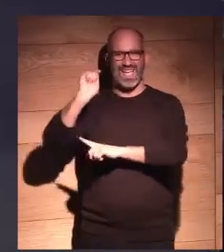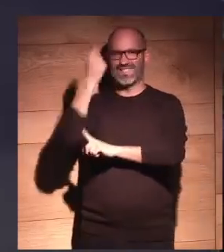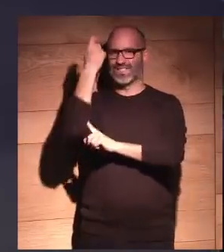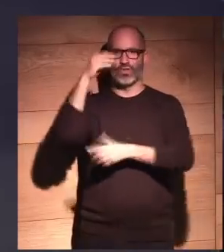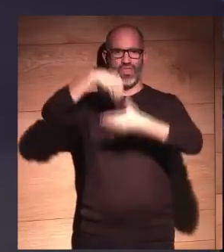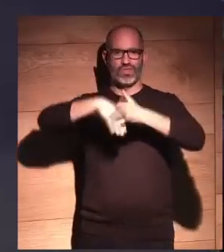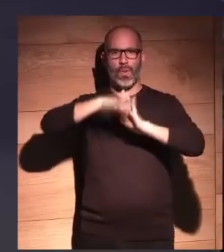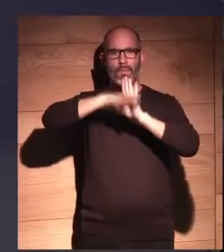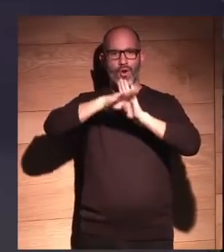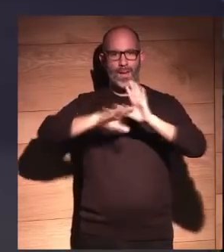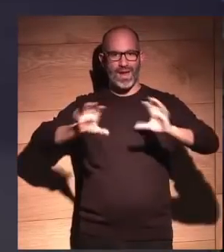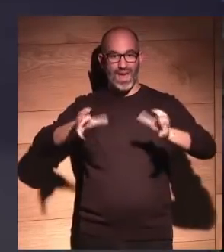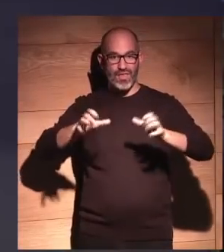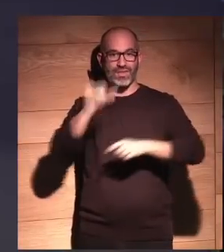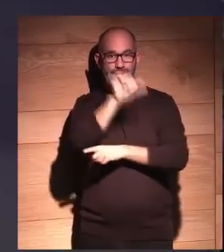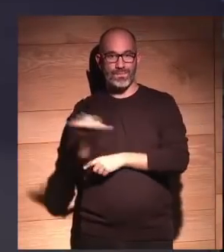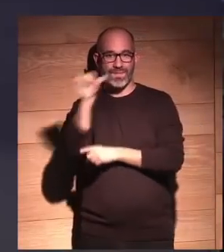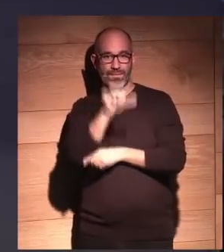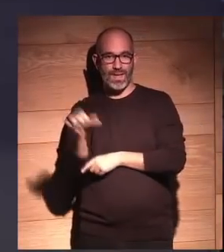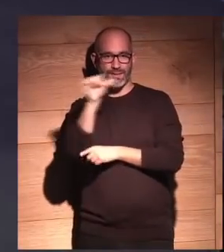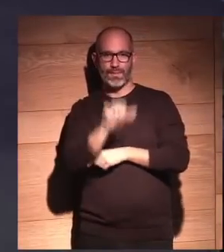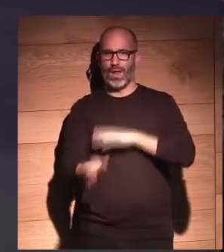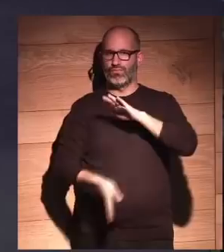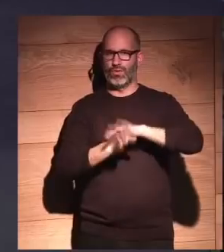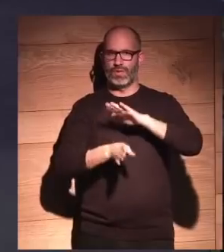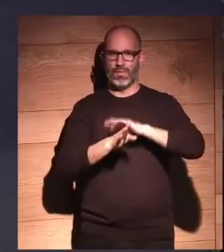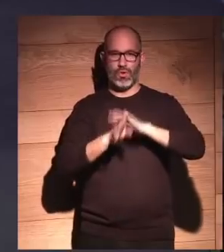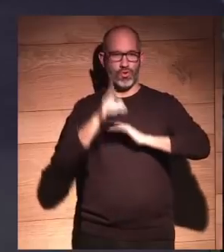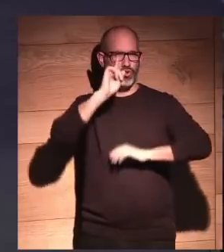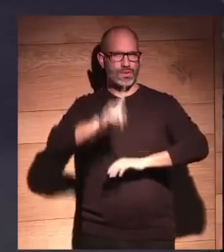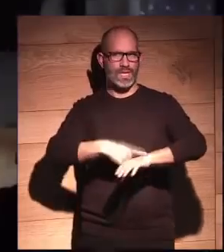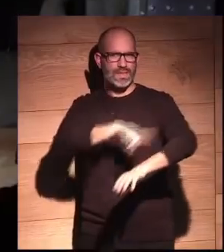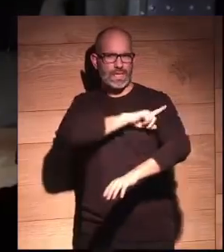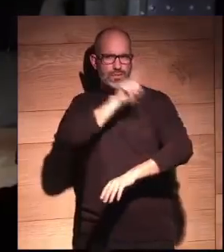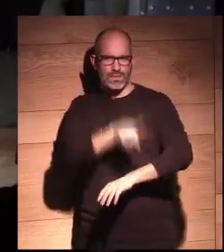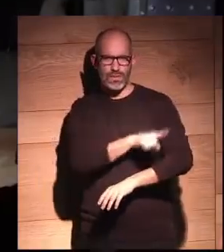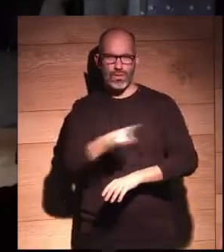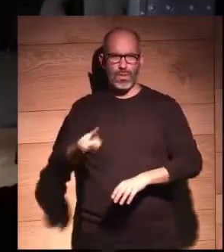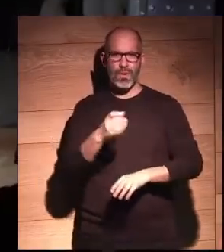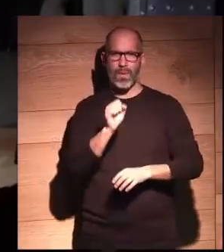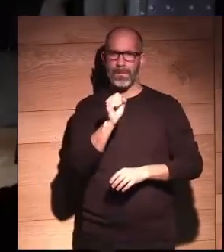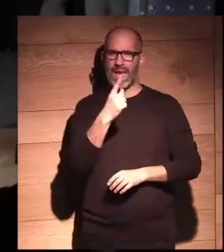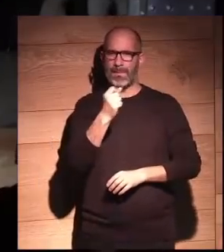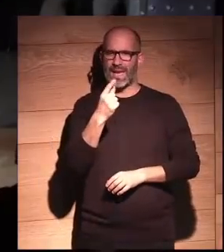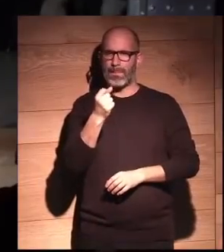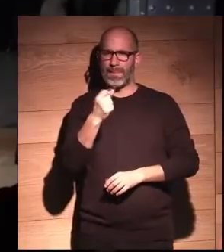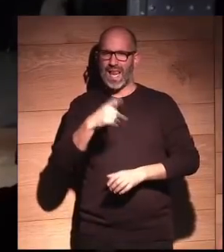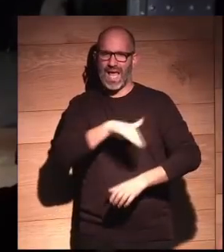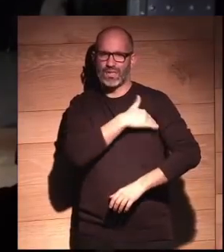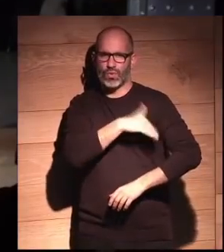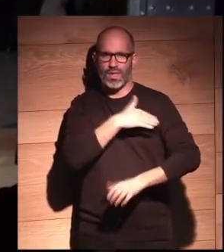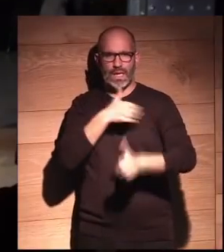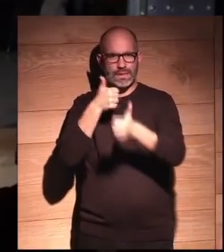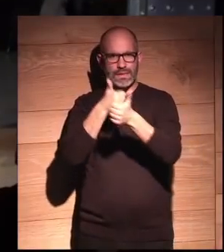y que siguen semanalmente, no sé si exagero, pero miles de estudiantes en